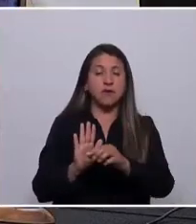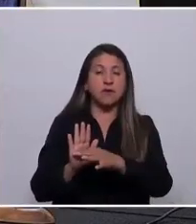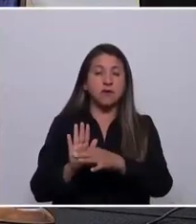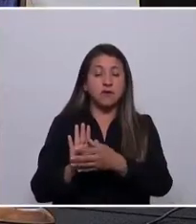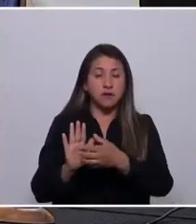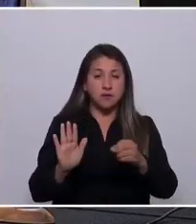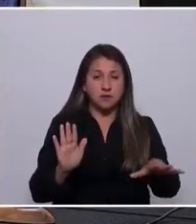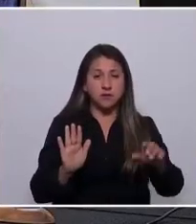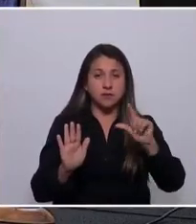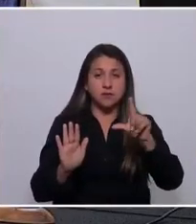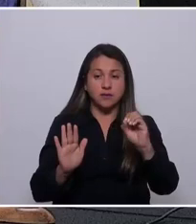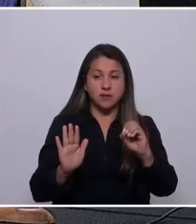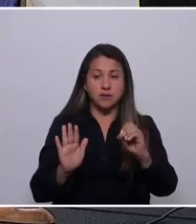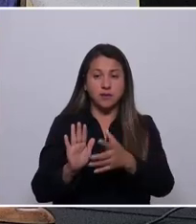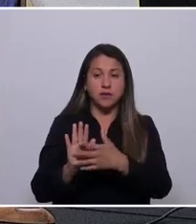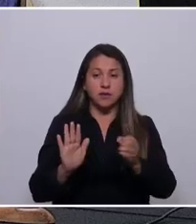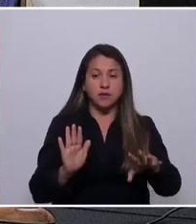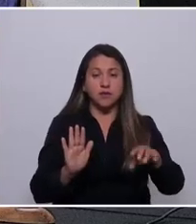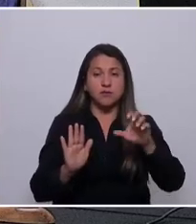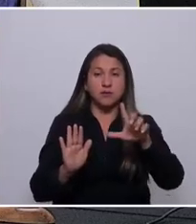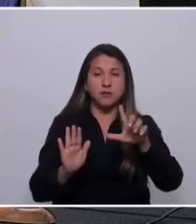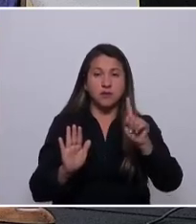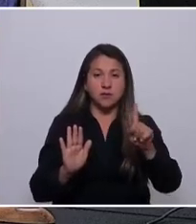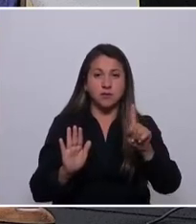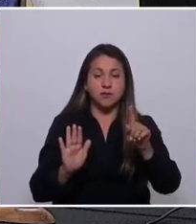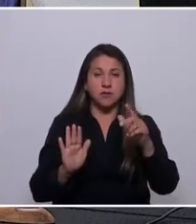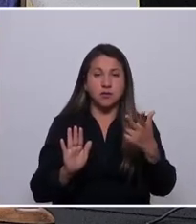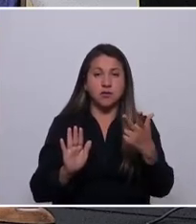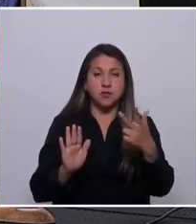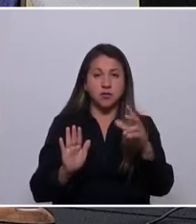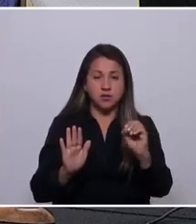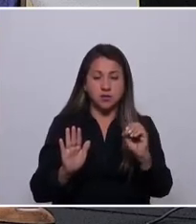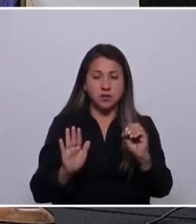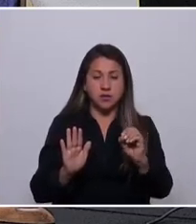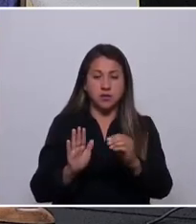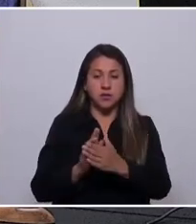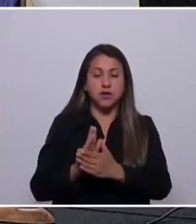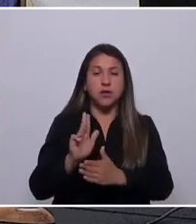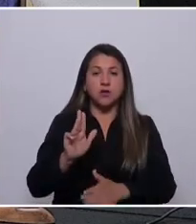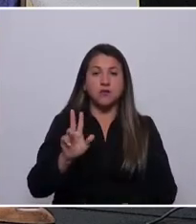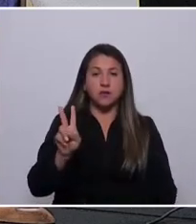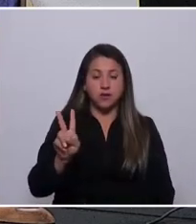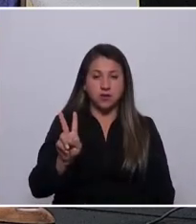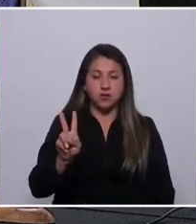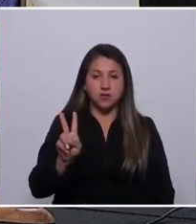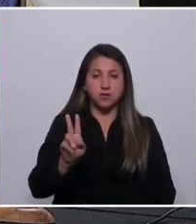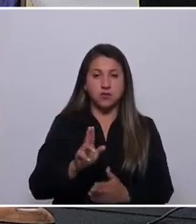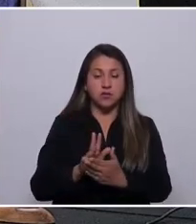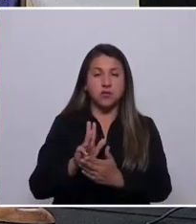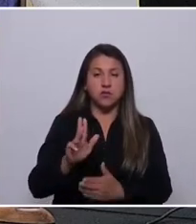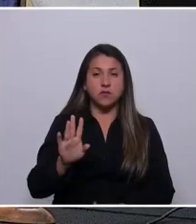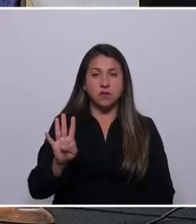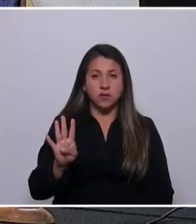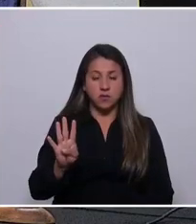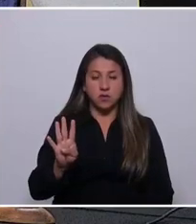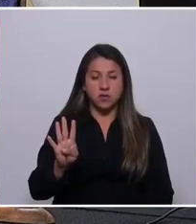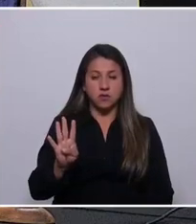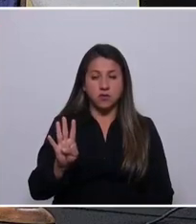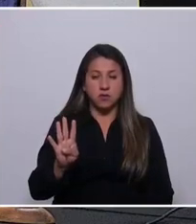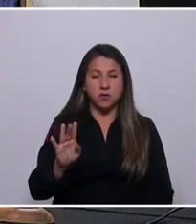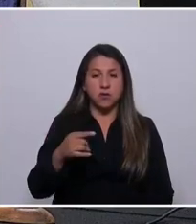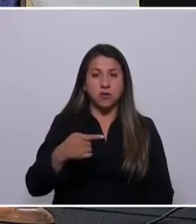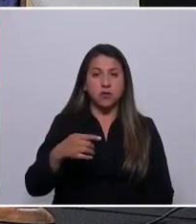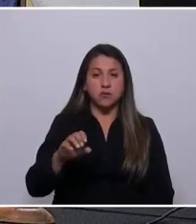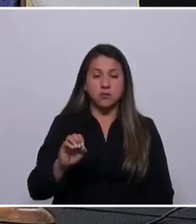70, 71, 80, 92, 94,